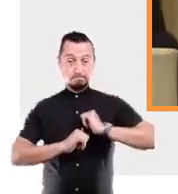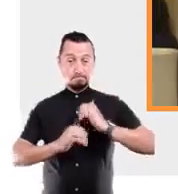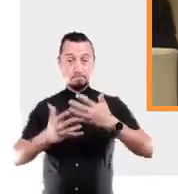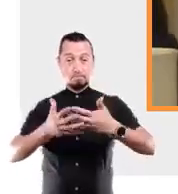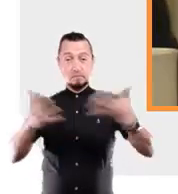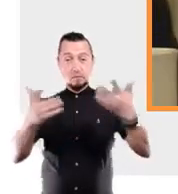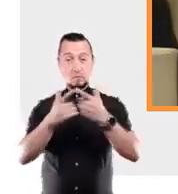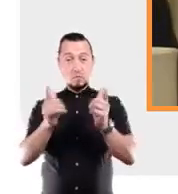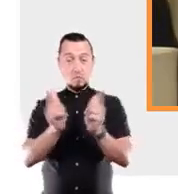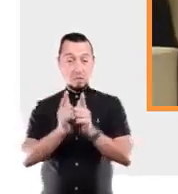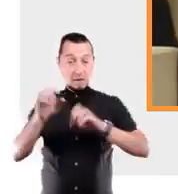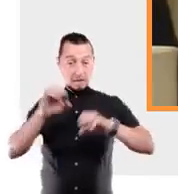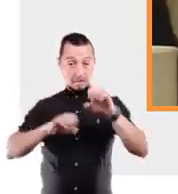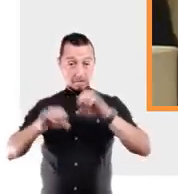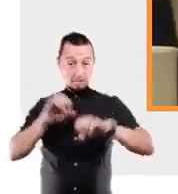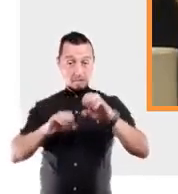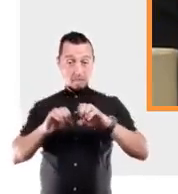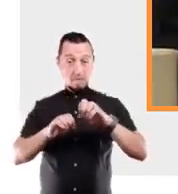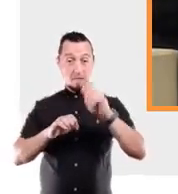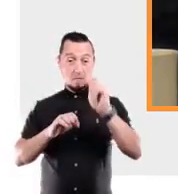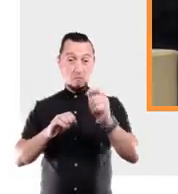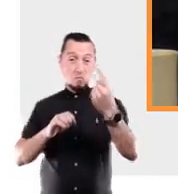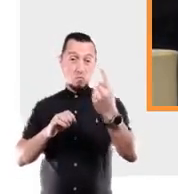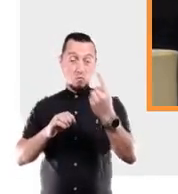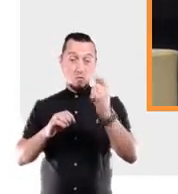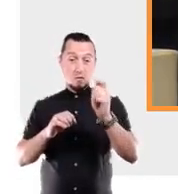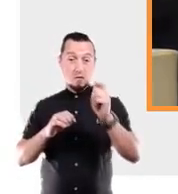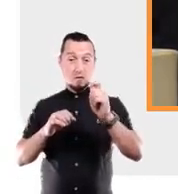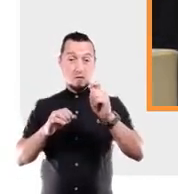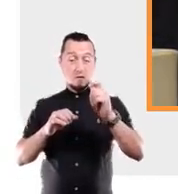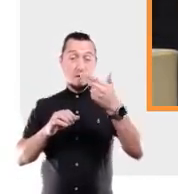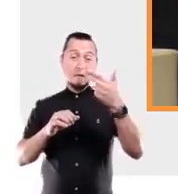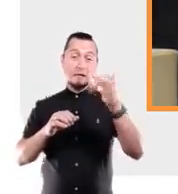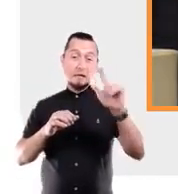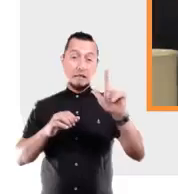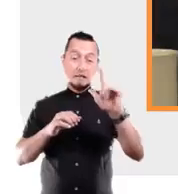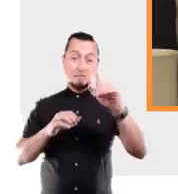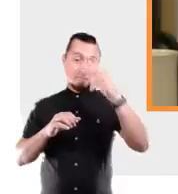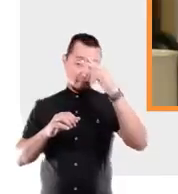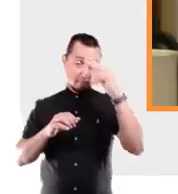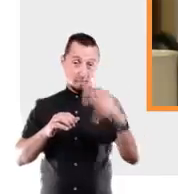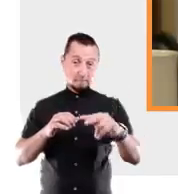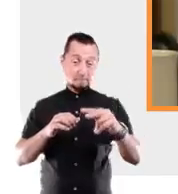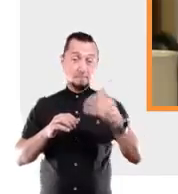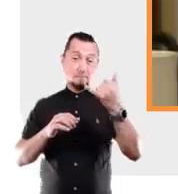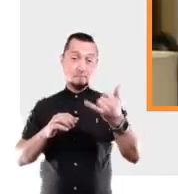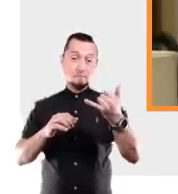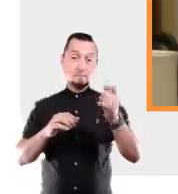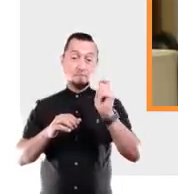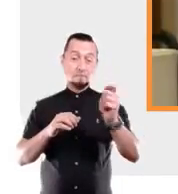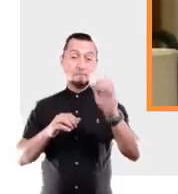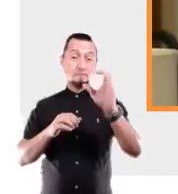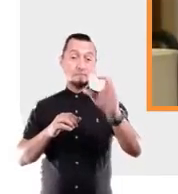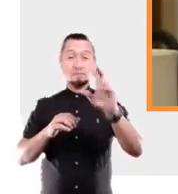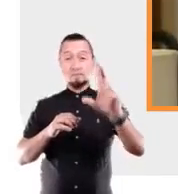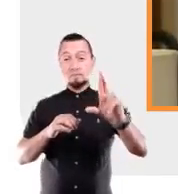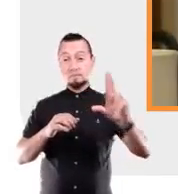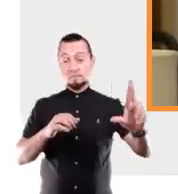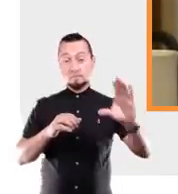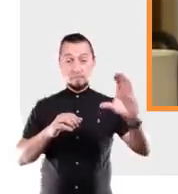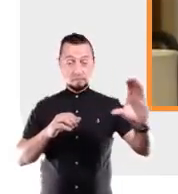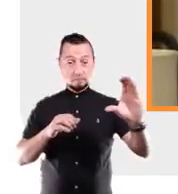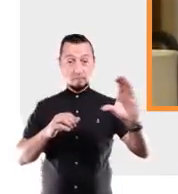empresas. Uno de ellos es Notting Hill México y la otra es CRRC Hong